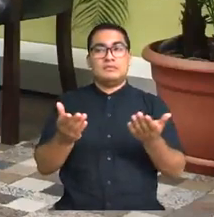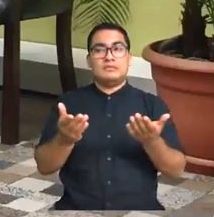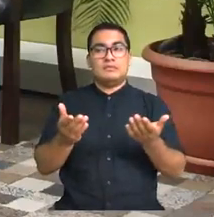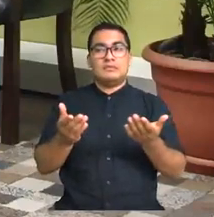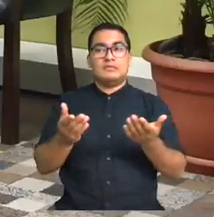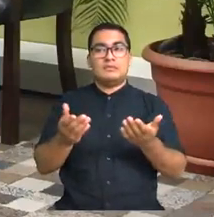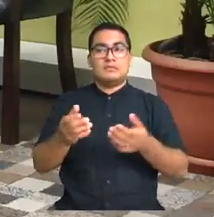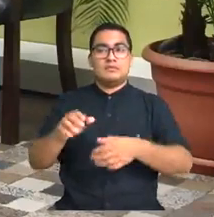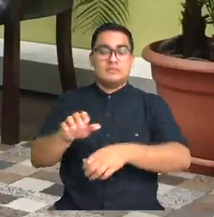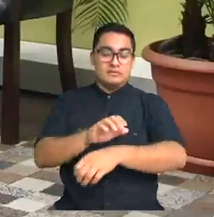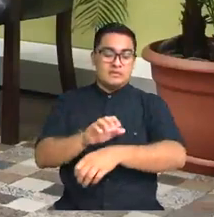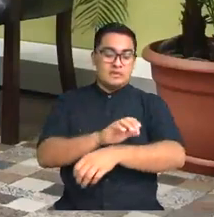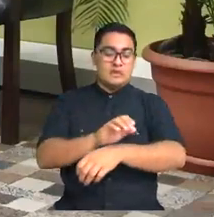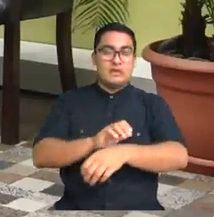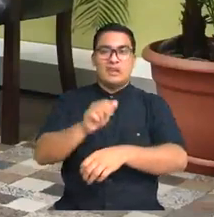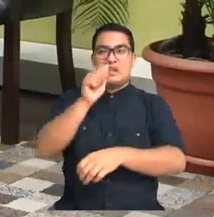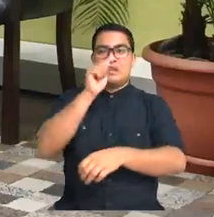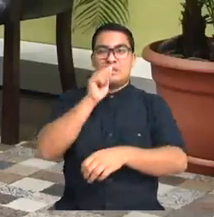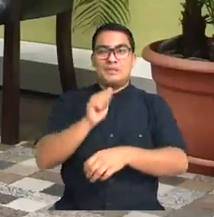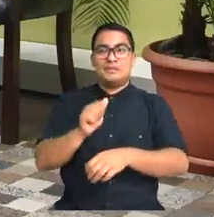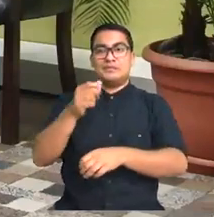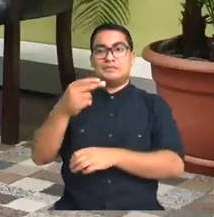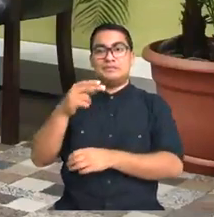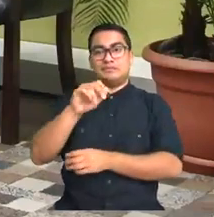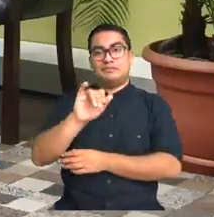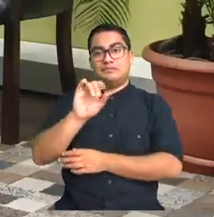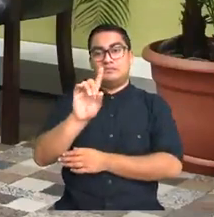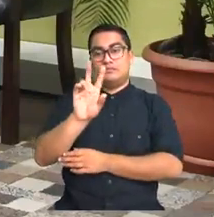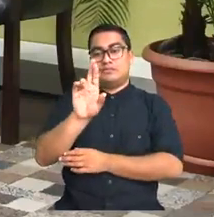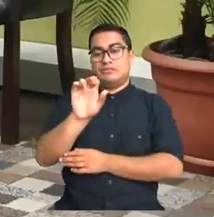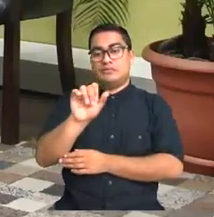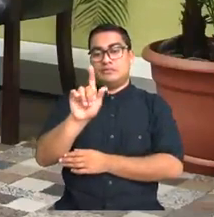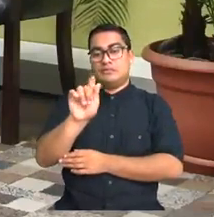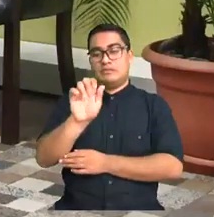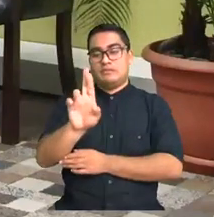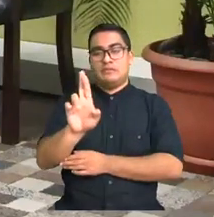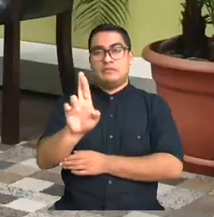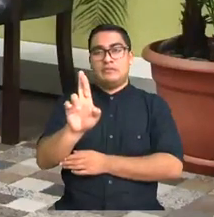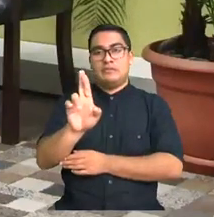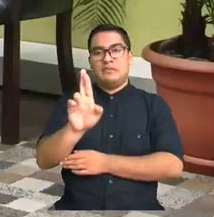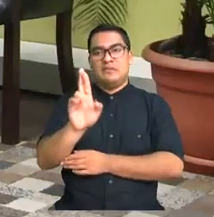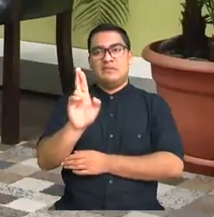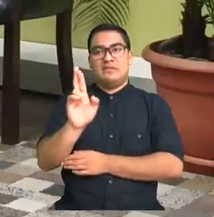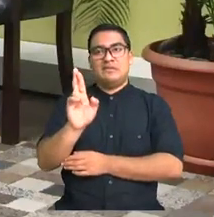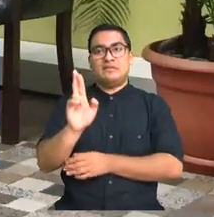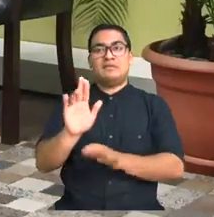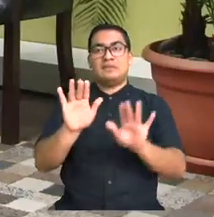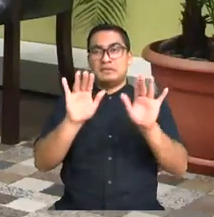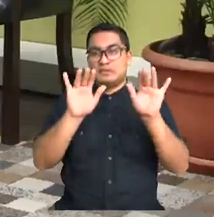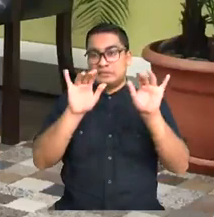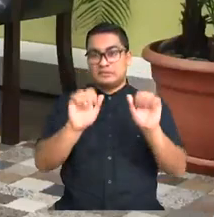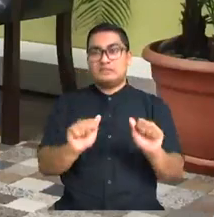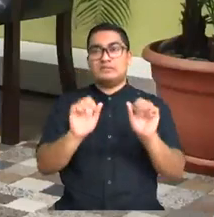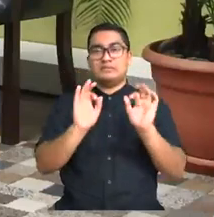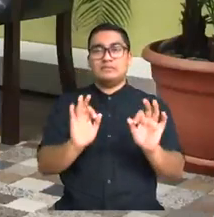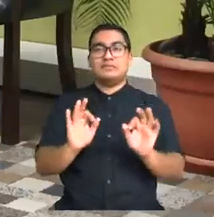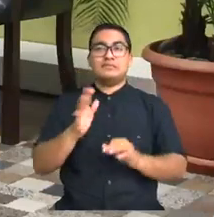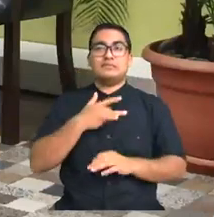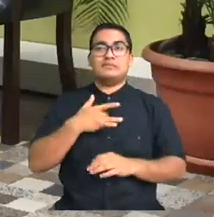llamamos nosotros. Entonces, cuando nosotros venimos y decimos queremos hidratarla, pues ya está hidratada.